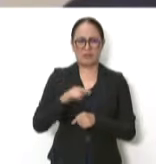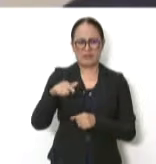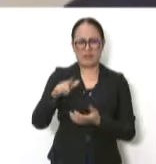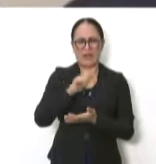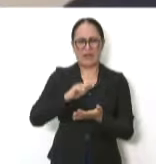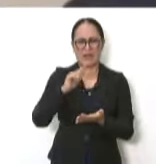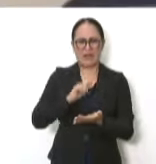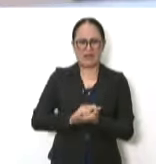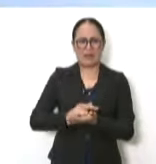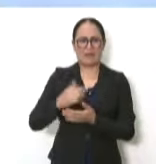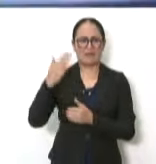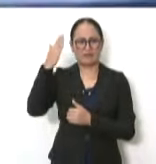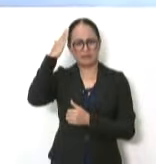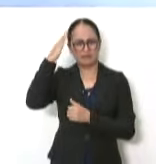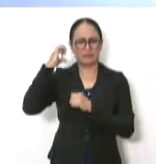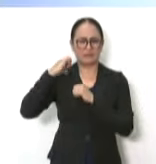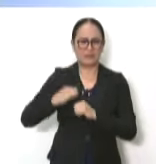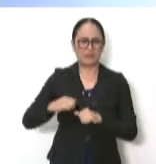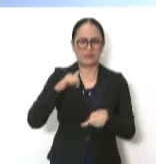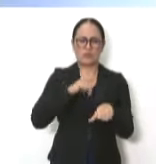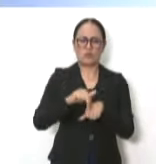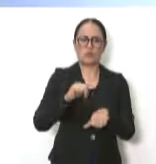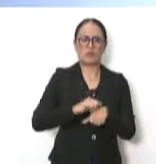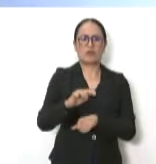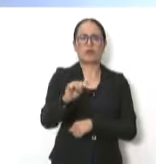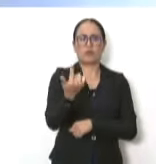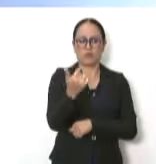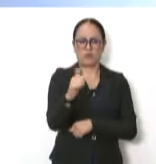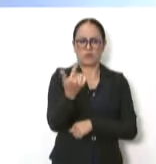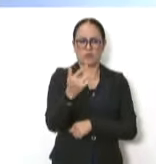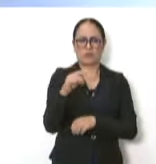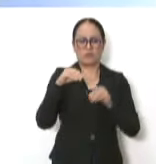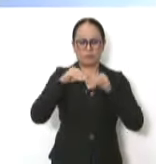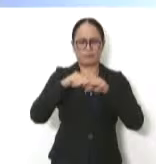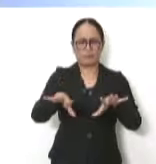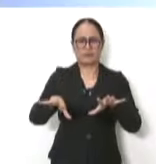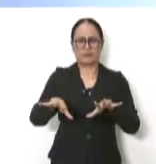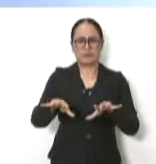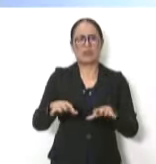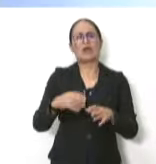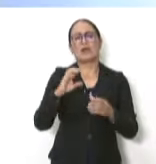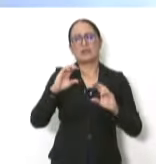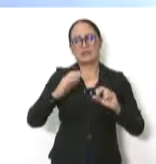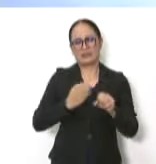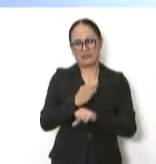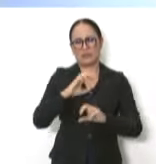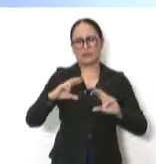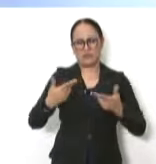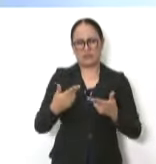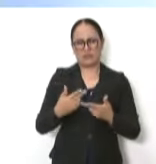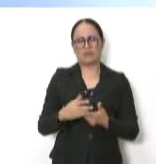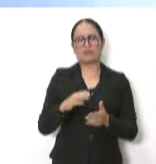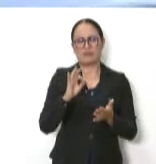de archivos, la ley número 12, que como ya se dijo, se publicó del Estado de Chiapas el 5 de agosto del 2020,